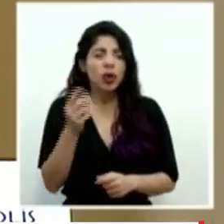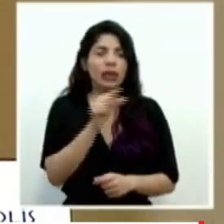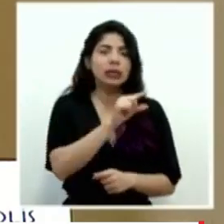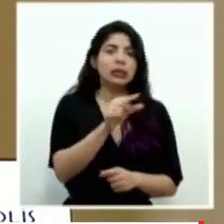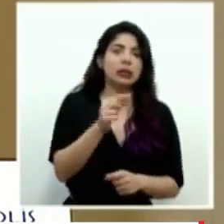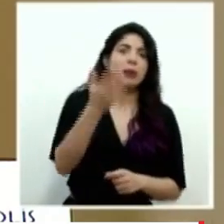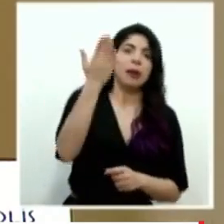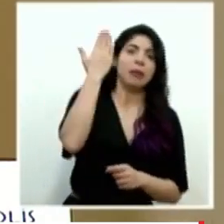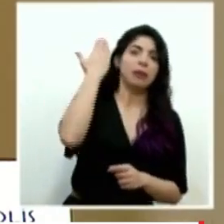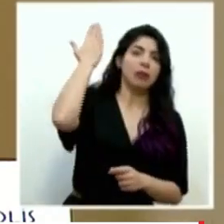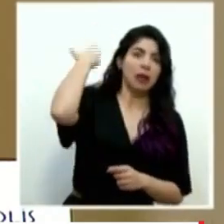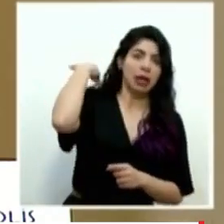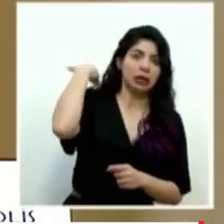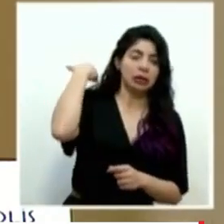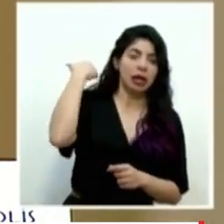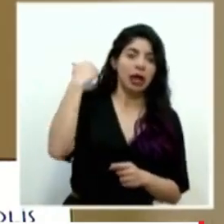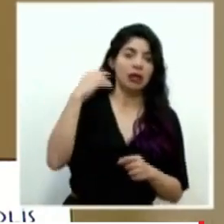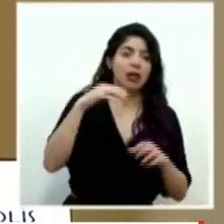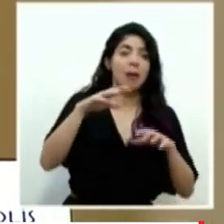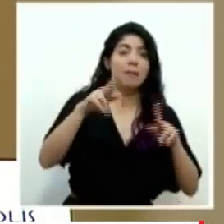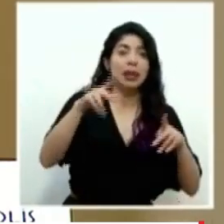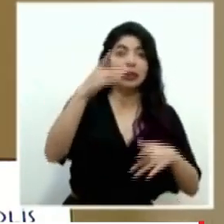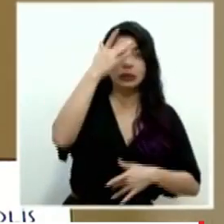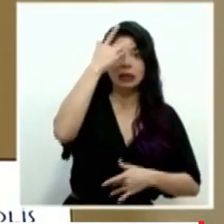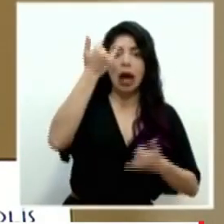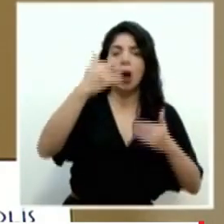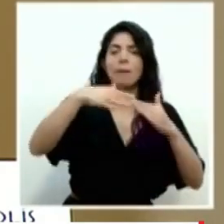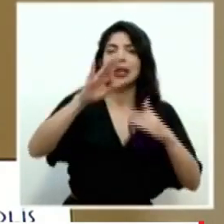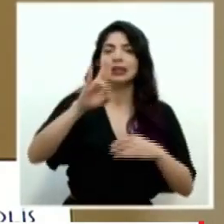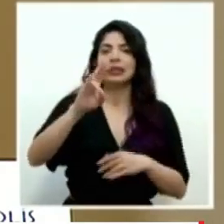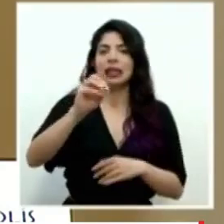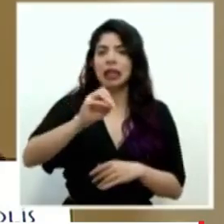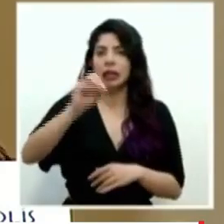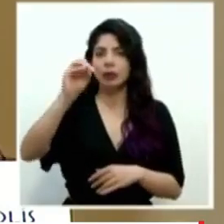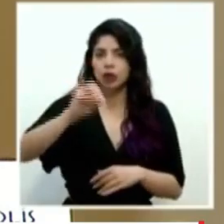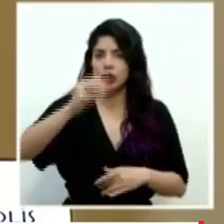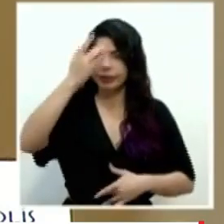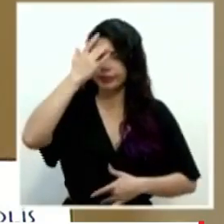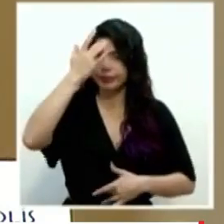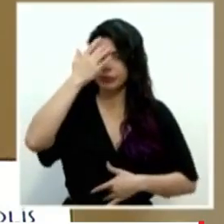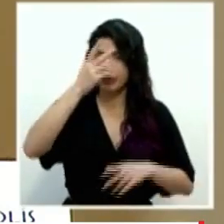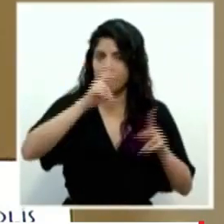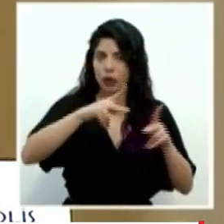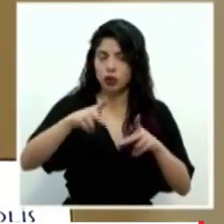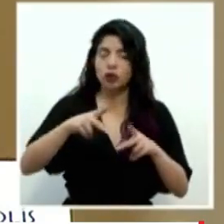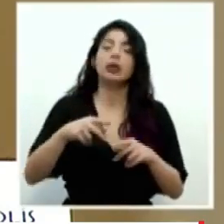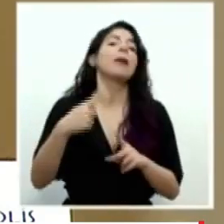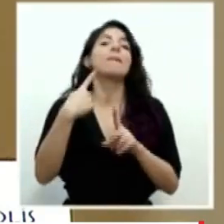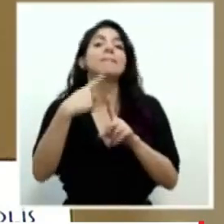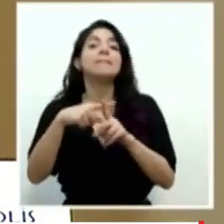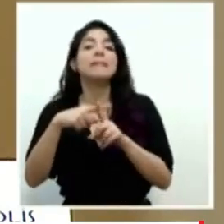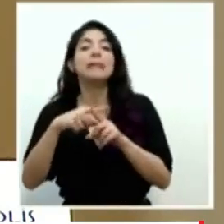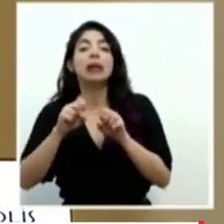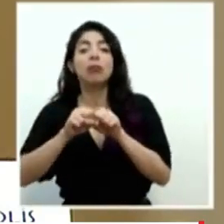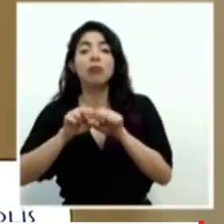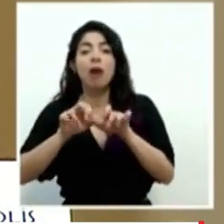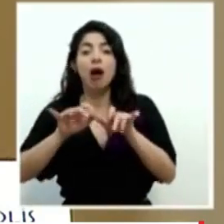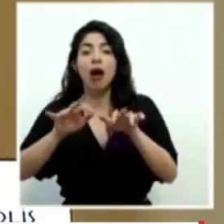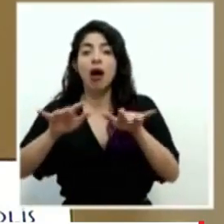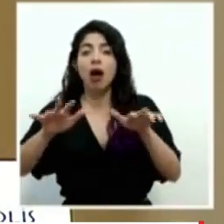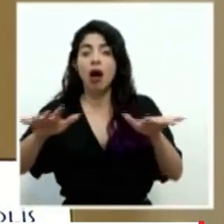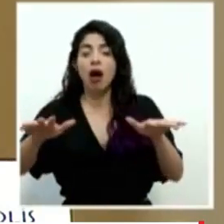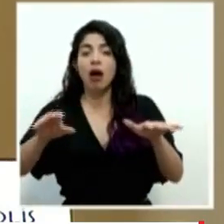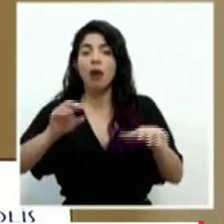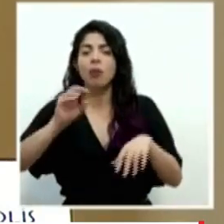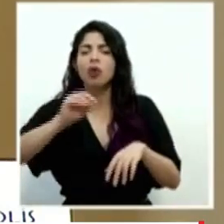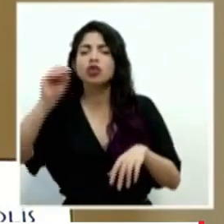entre las semanas epidemiológicas en relación de casos activos supera el 70%, y también las tasas de ataque, según los